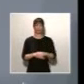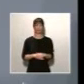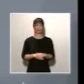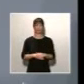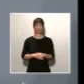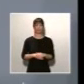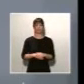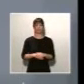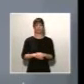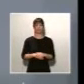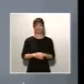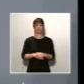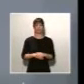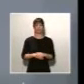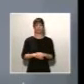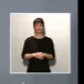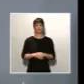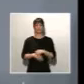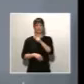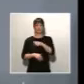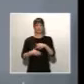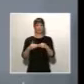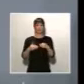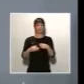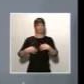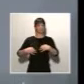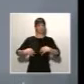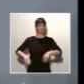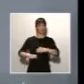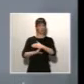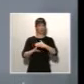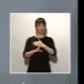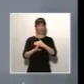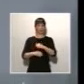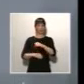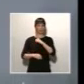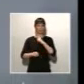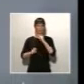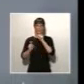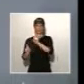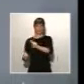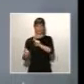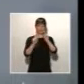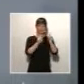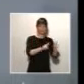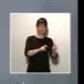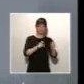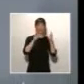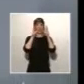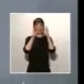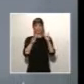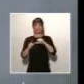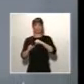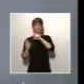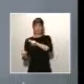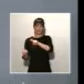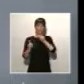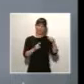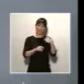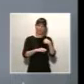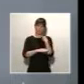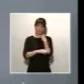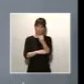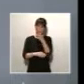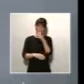para el traslado de pacientes moderados entre hospitales y hoteles, que también estamos viendo esta modalidad que ha estado